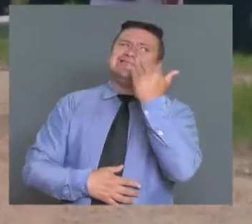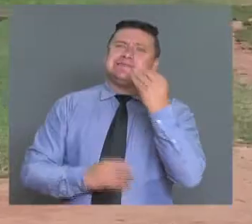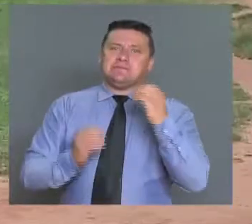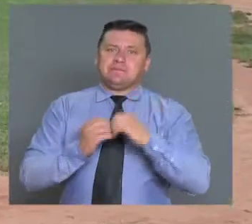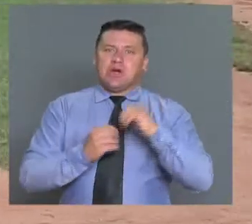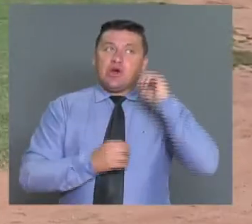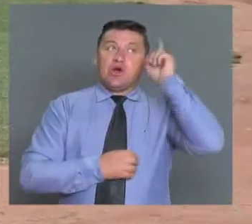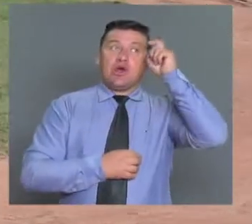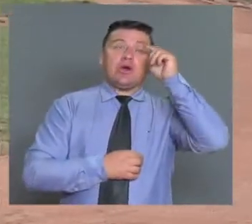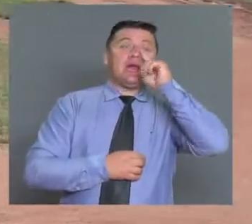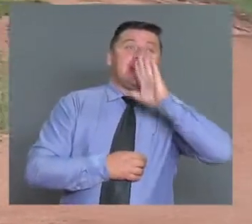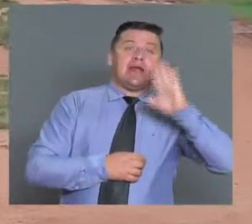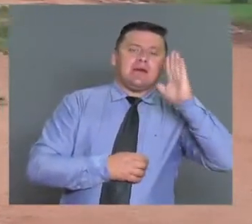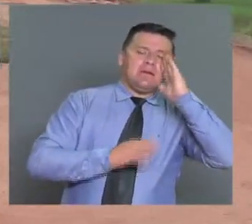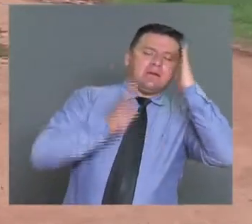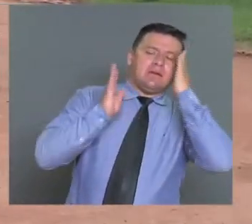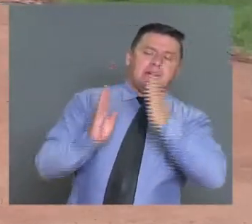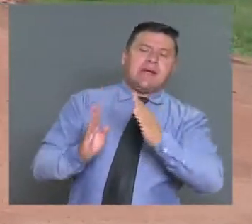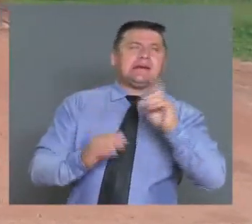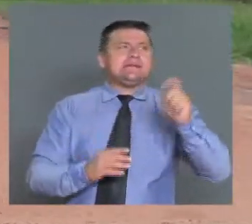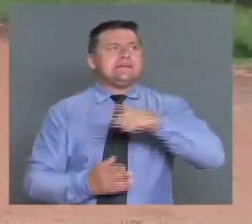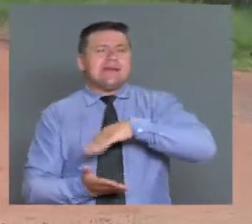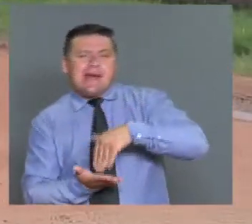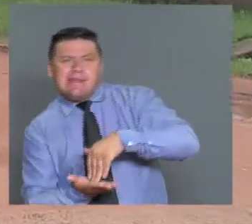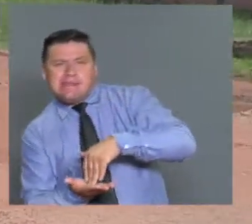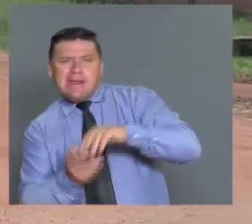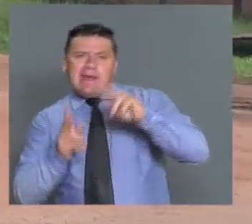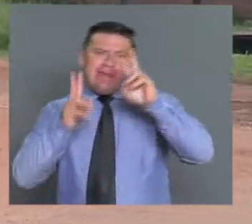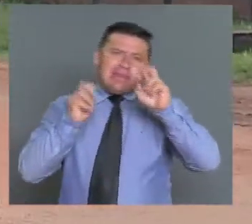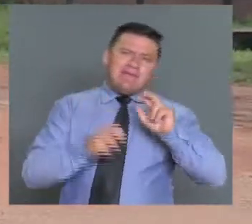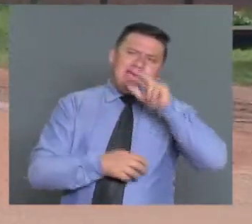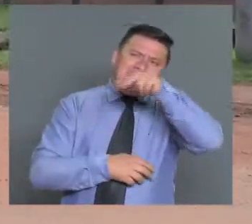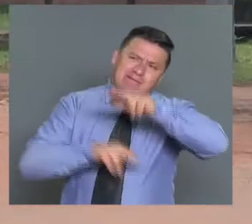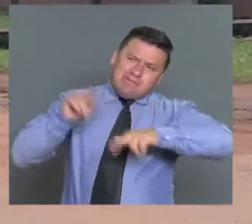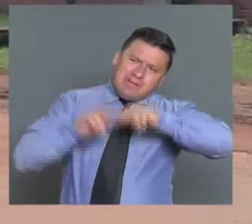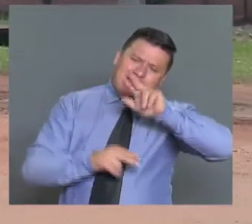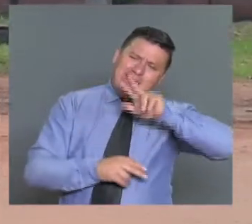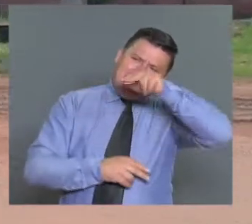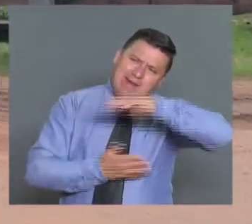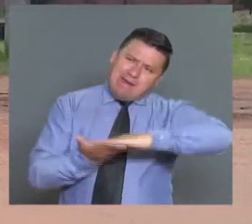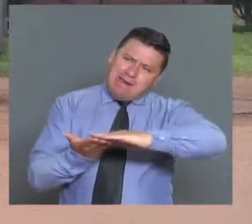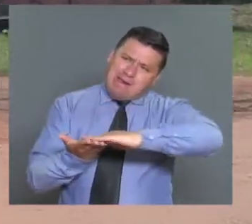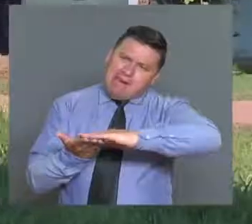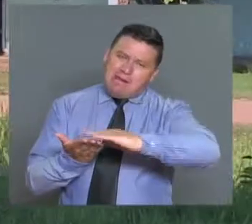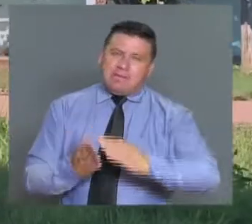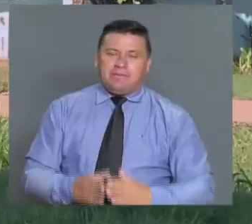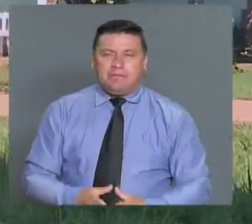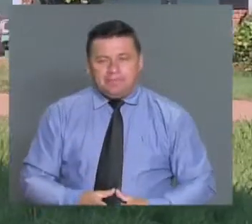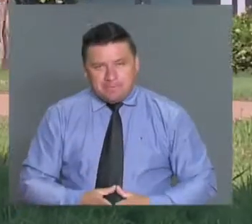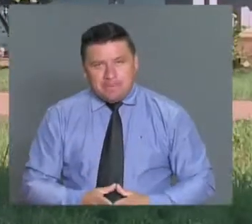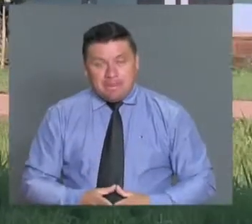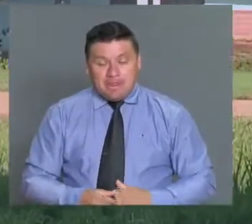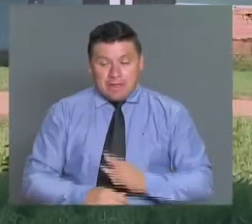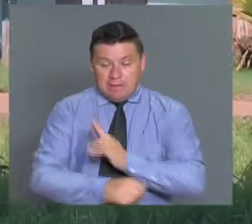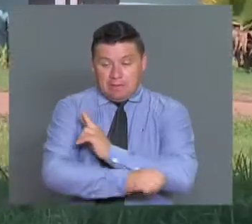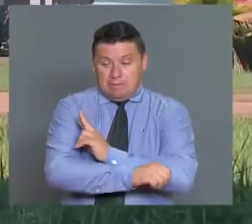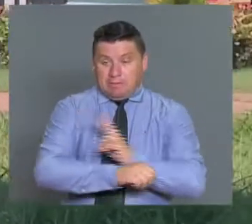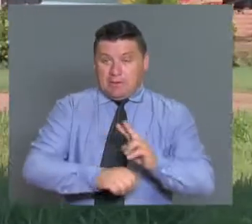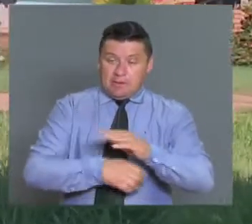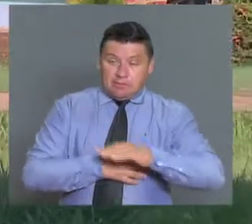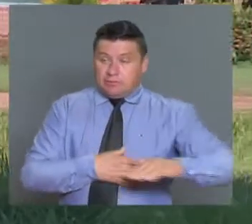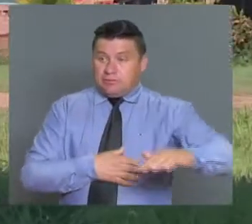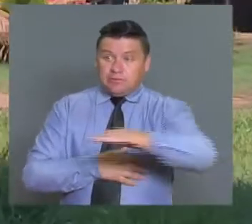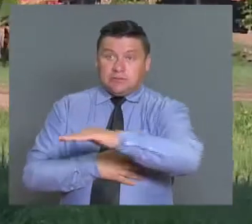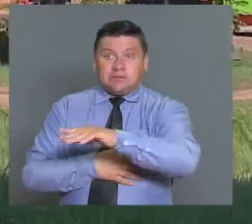para que las autoridades nacionales trabajen en mejorar las falencias en temas de vías de acceso para esta región y seguridad, pues el Bichada es un